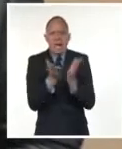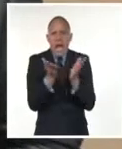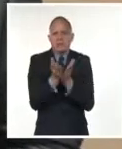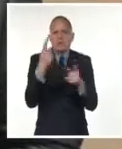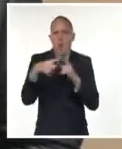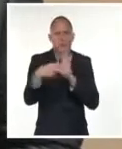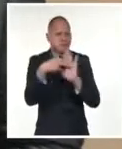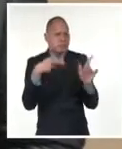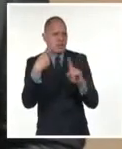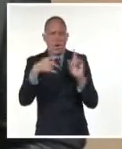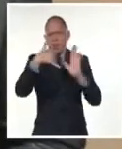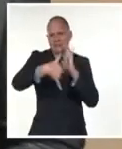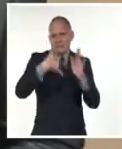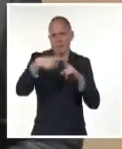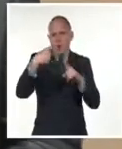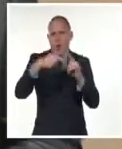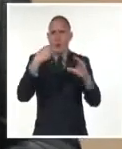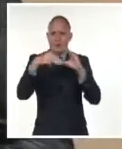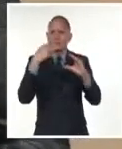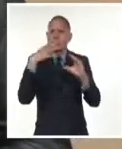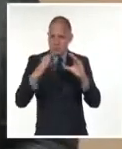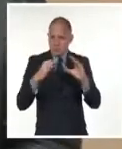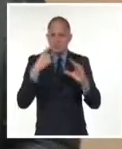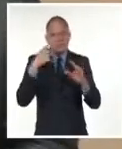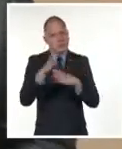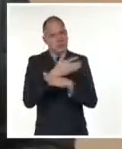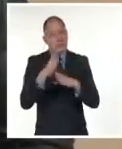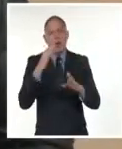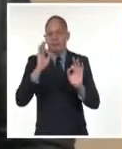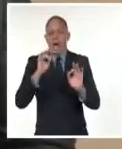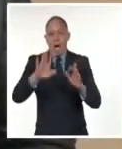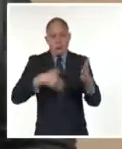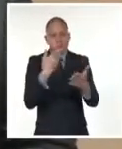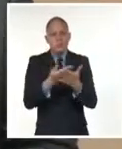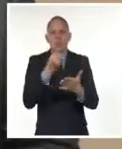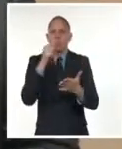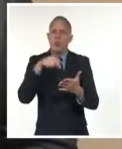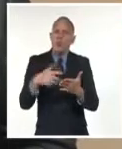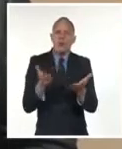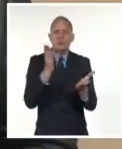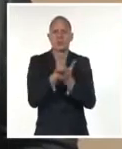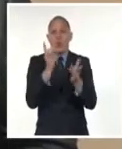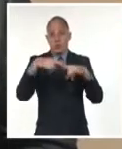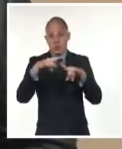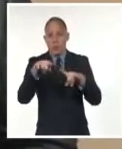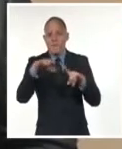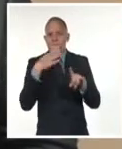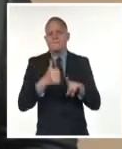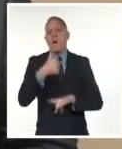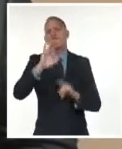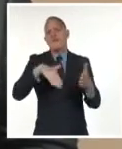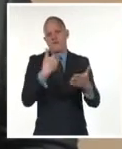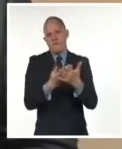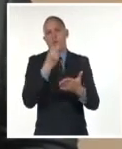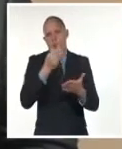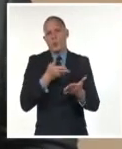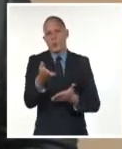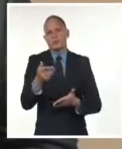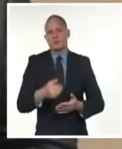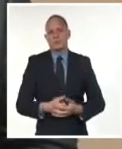nuevas posibilidades de desarrollo y de aporte de la educación y de la educación superior a, en las condiciones